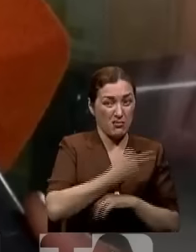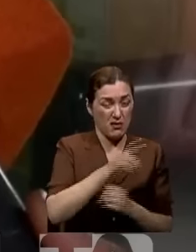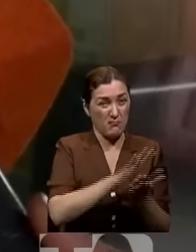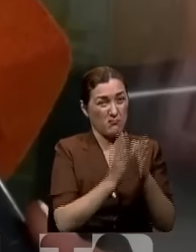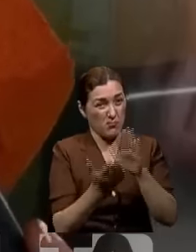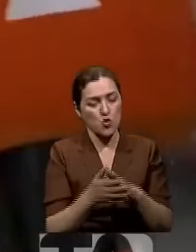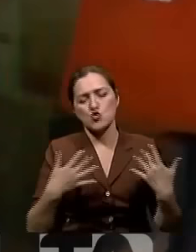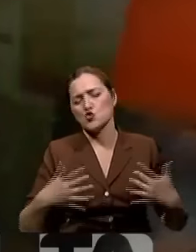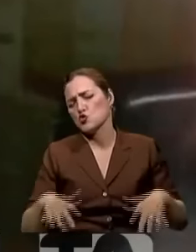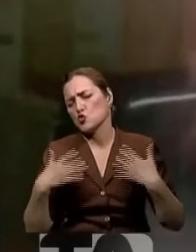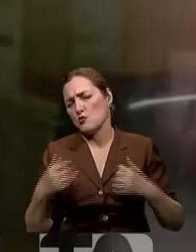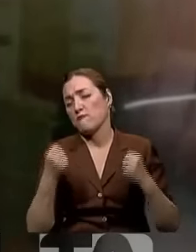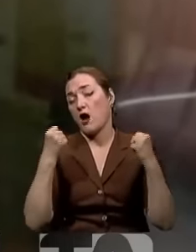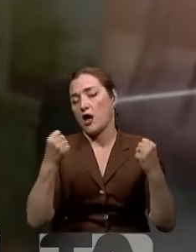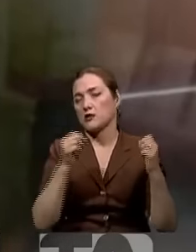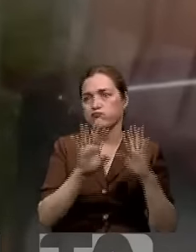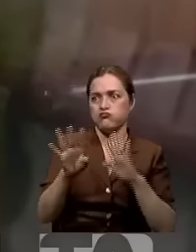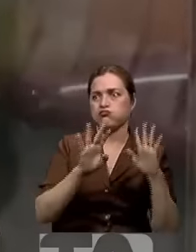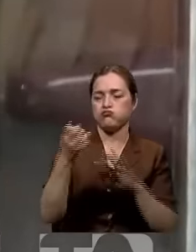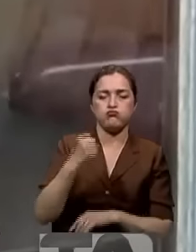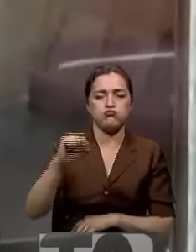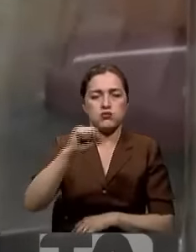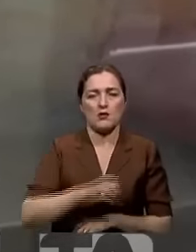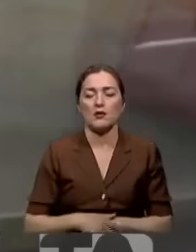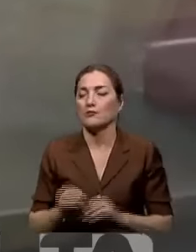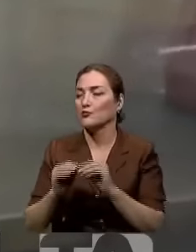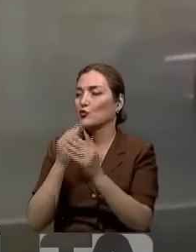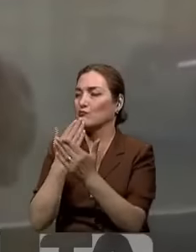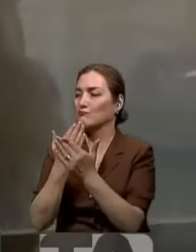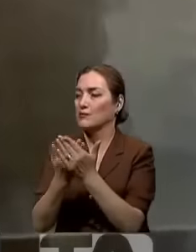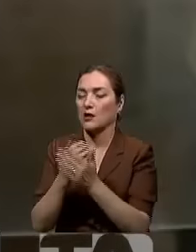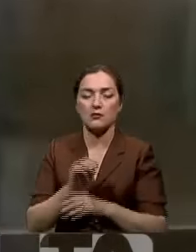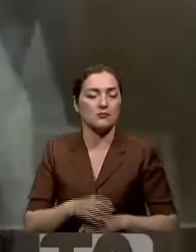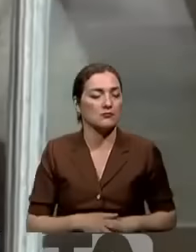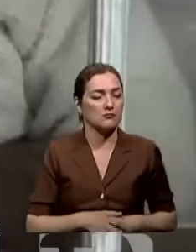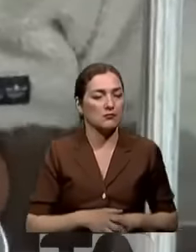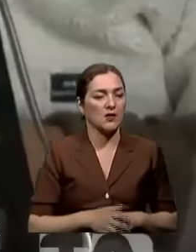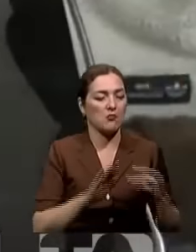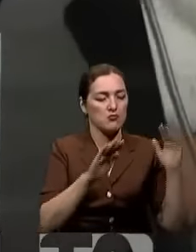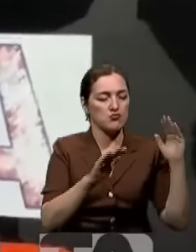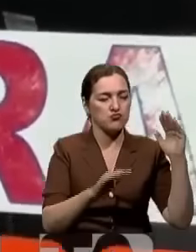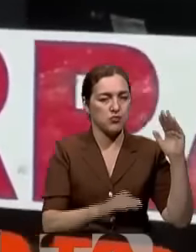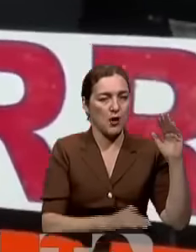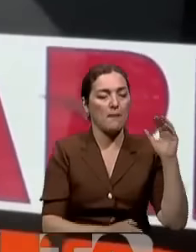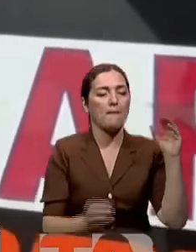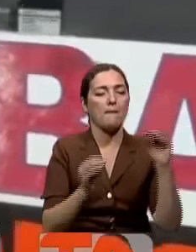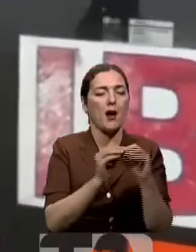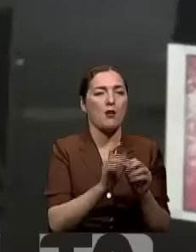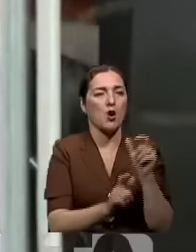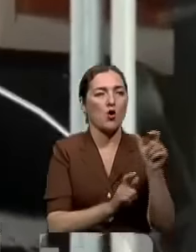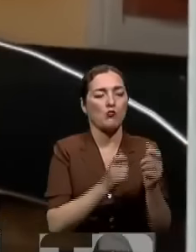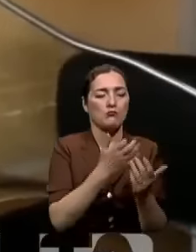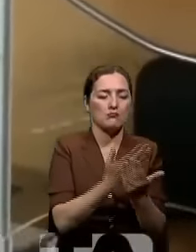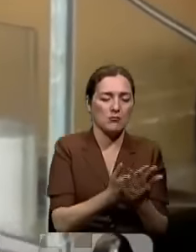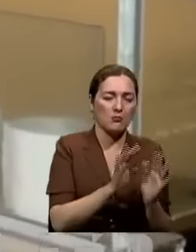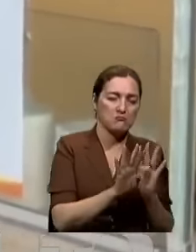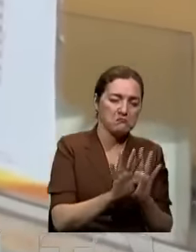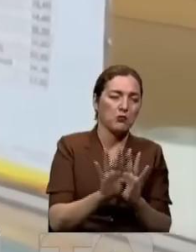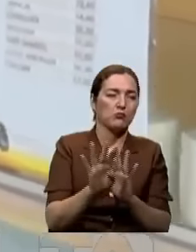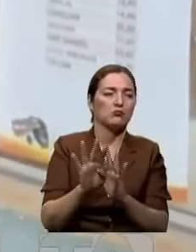feriado fuerte. Perfecto, muchísimas gracias. Ya lo escuchábamos. Se espera que en el transcurso del día sigan llegando